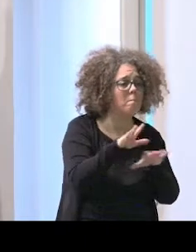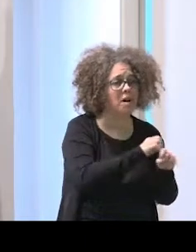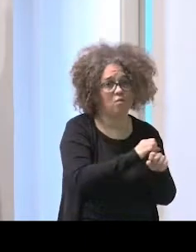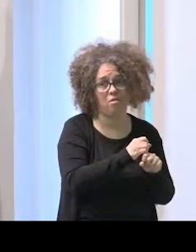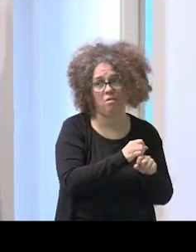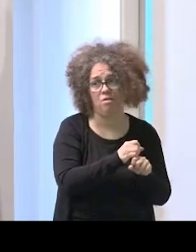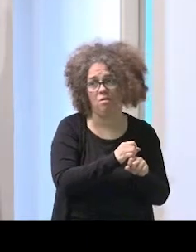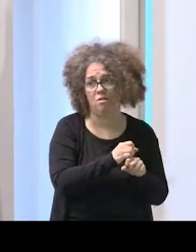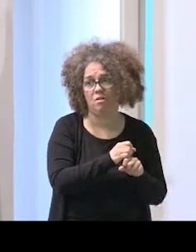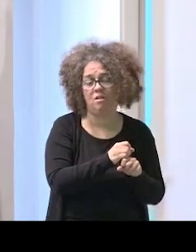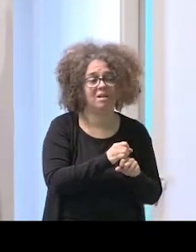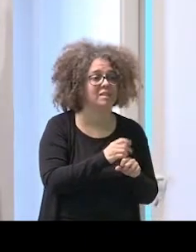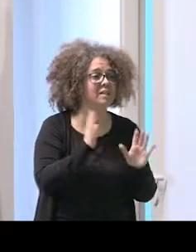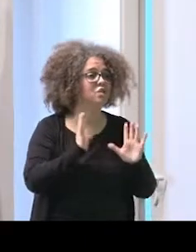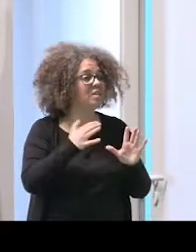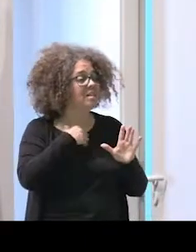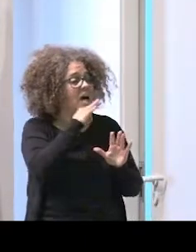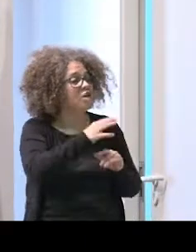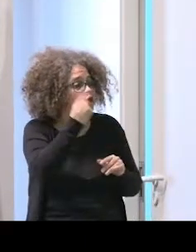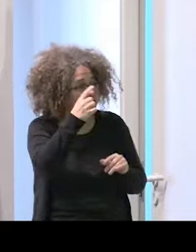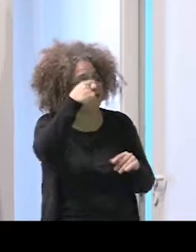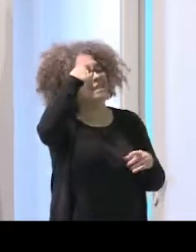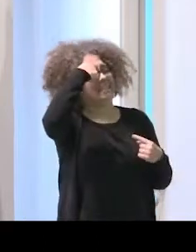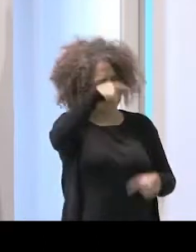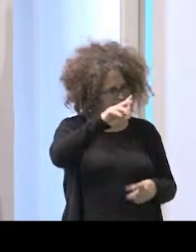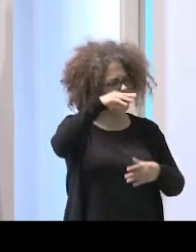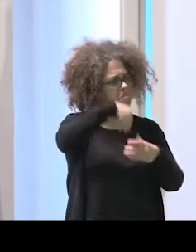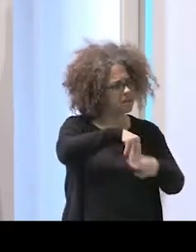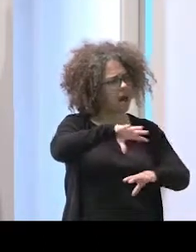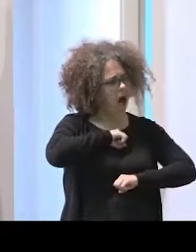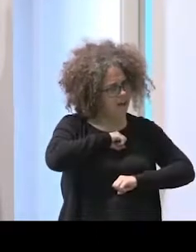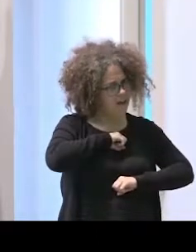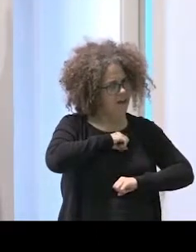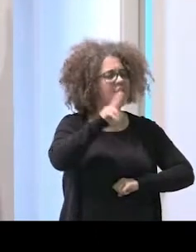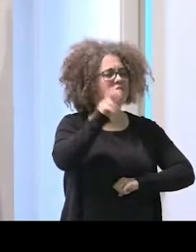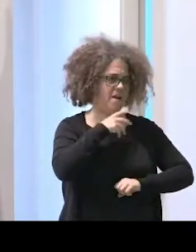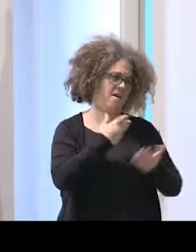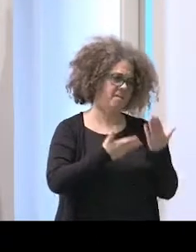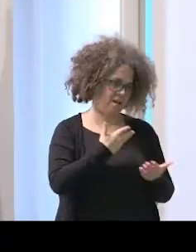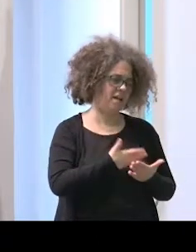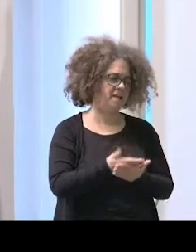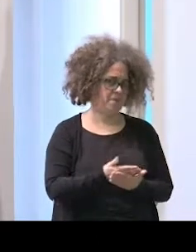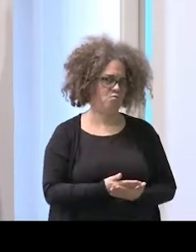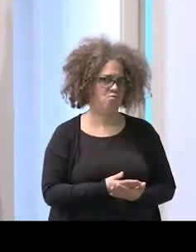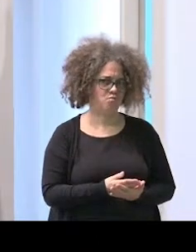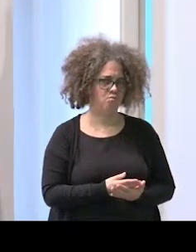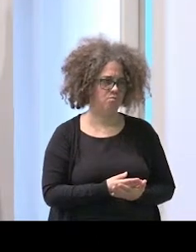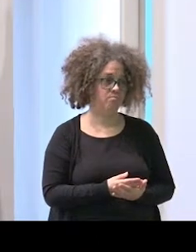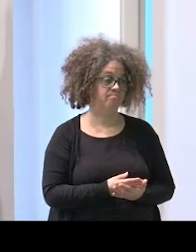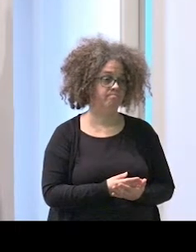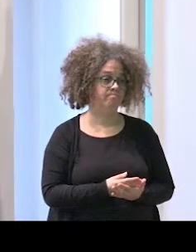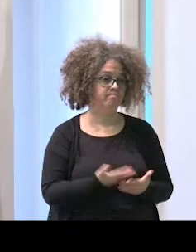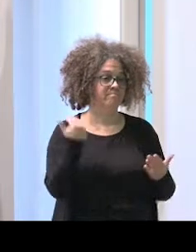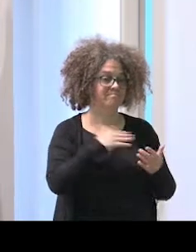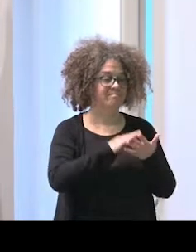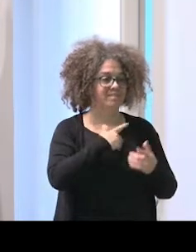que solo por el hecho de saber que lo tienes, ya vale la pena el cribado. Y aparte hay que seguirlos durante 6 años, como